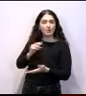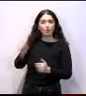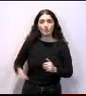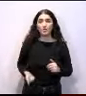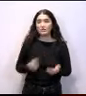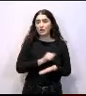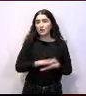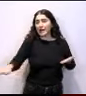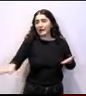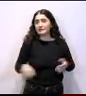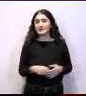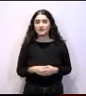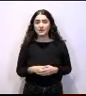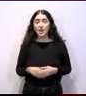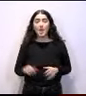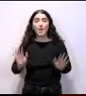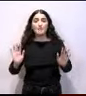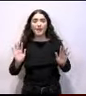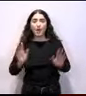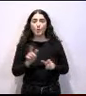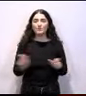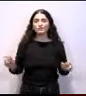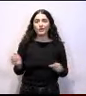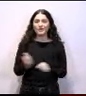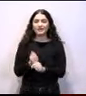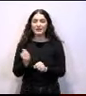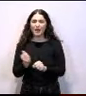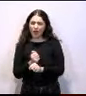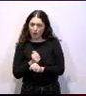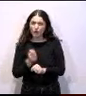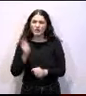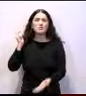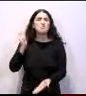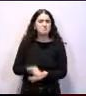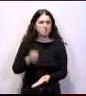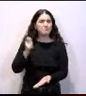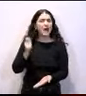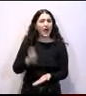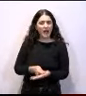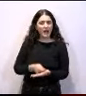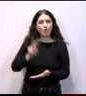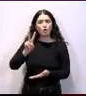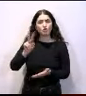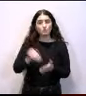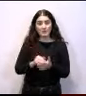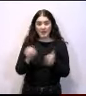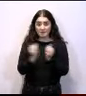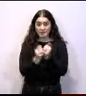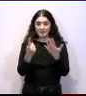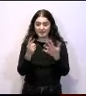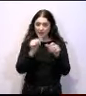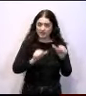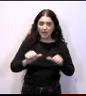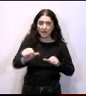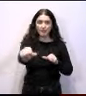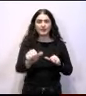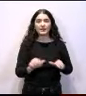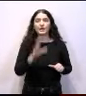gratis, pero sin embargo los trabajadores tendremos que pagar a partir de 2026 por la recuperación de